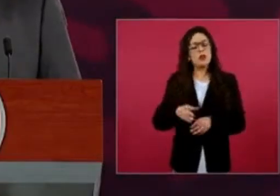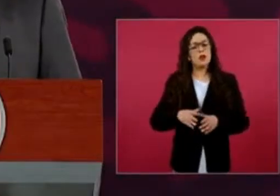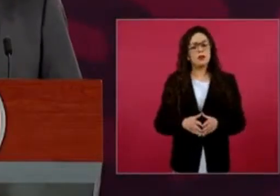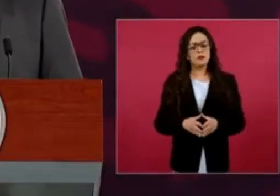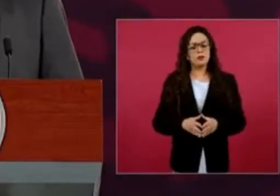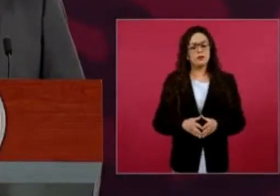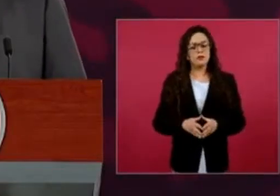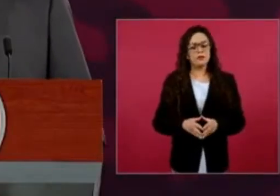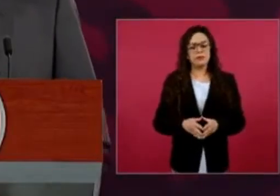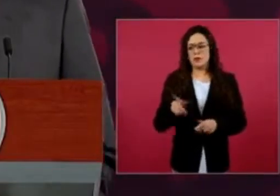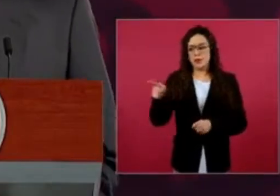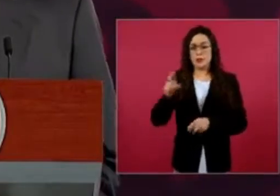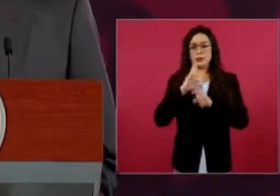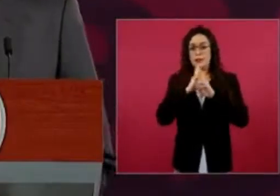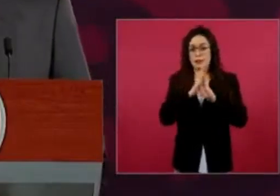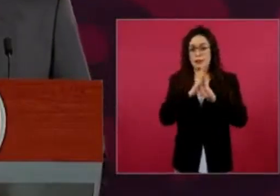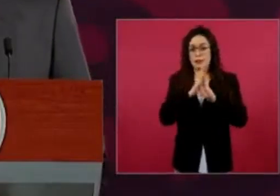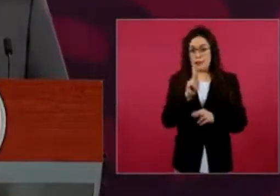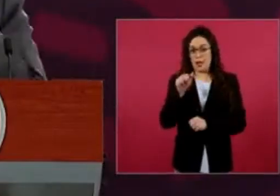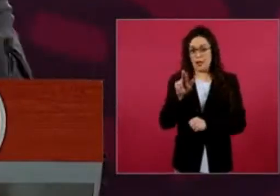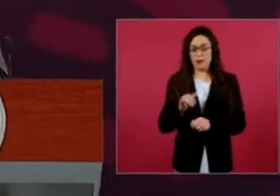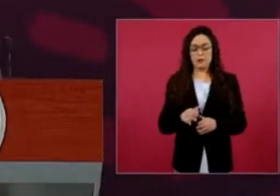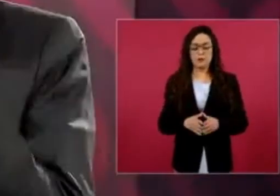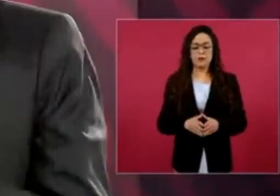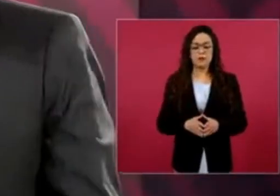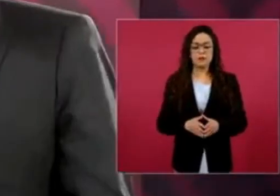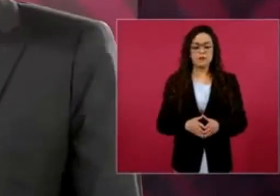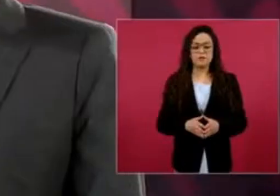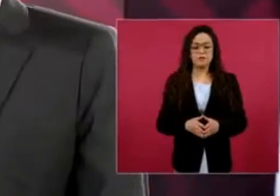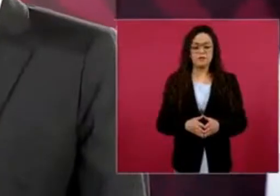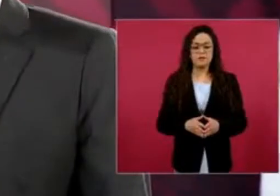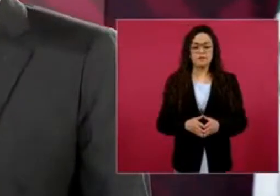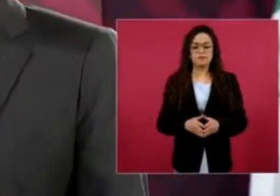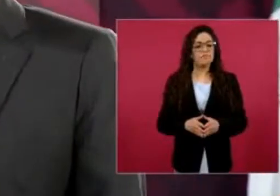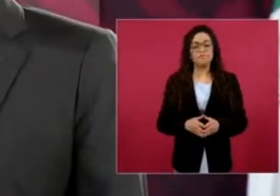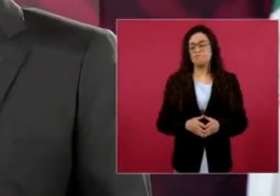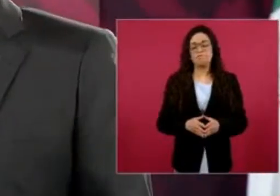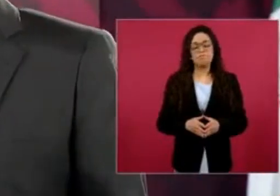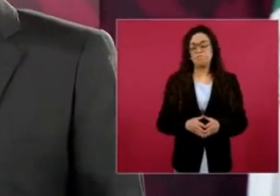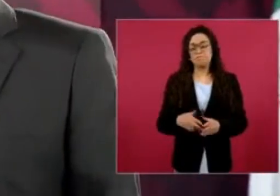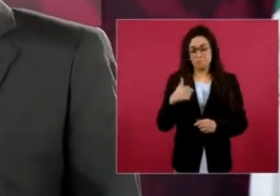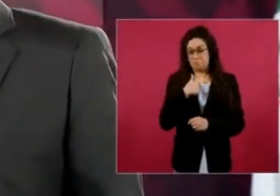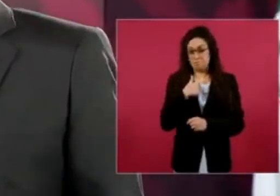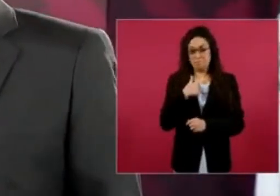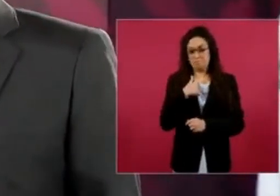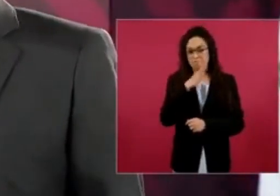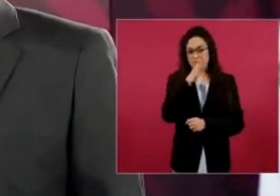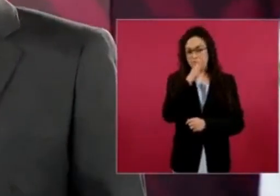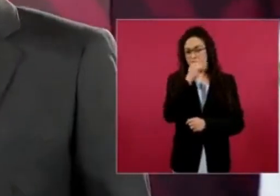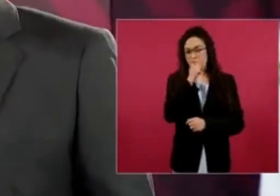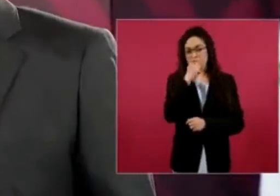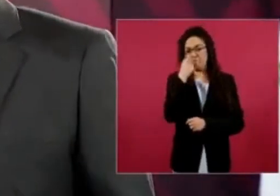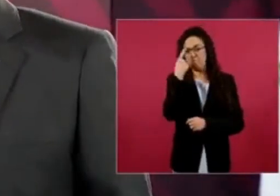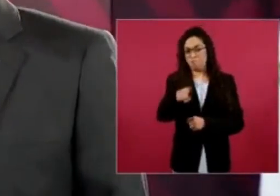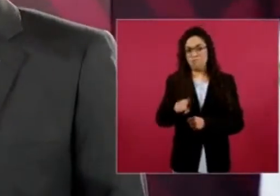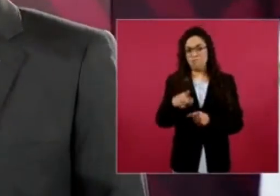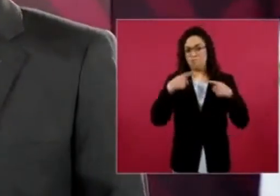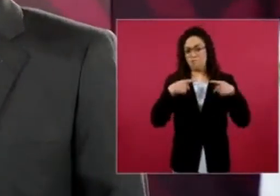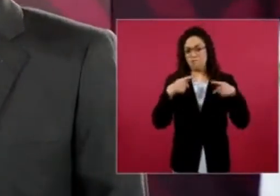Y contestó Pani, es que yo no podría mandar a matar a nadie.